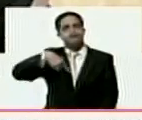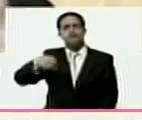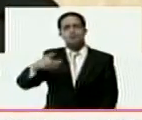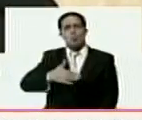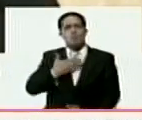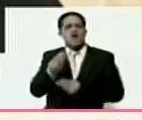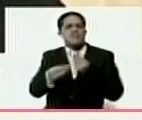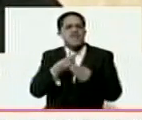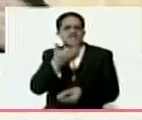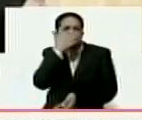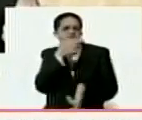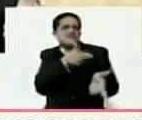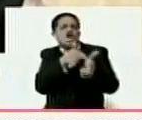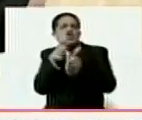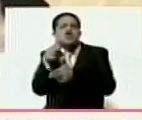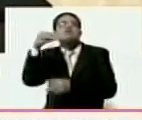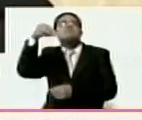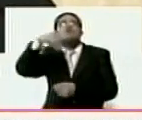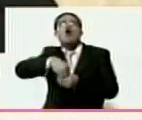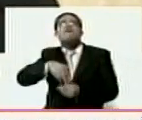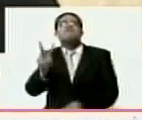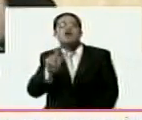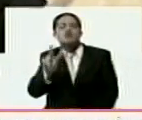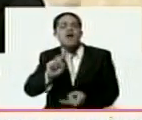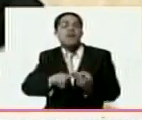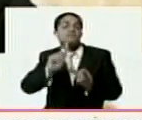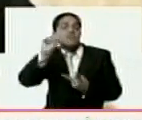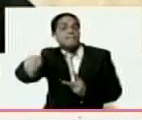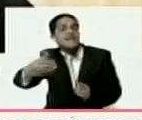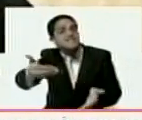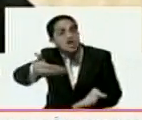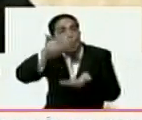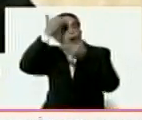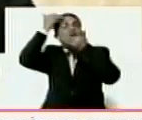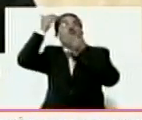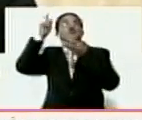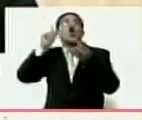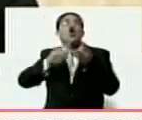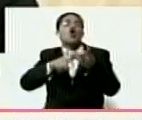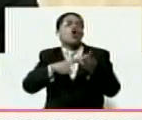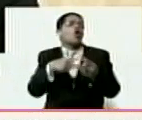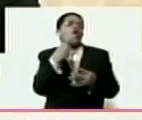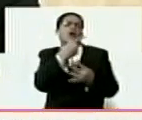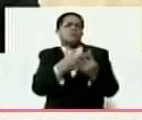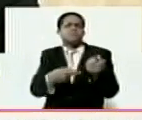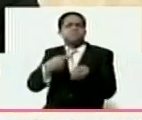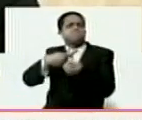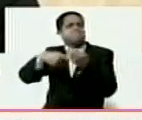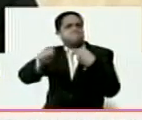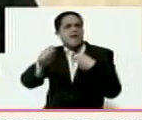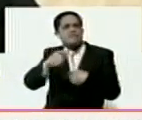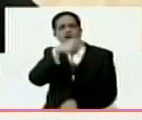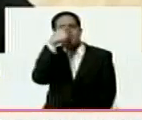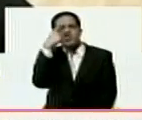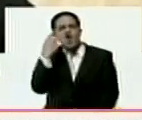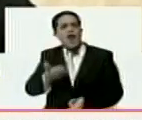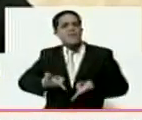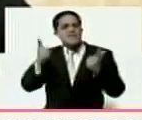de terrorismo, cometieran sus secuestros y sus actividades de narcotráfico libremente en